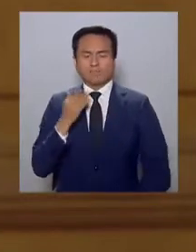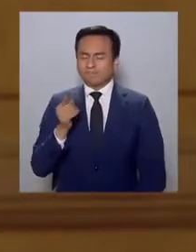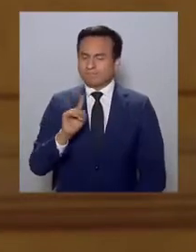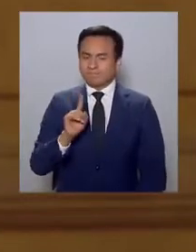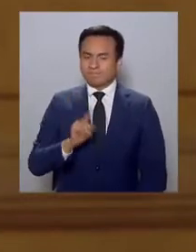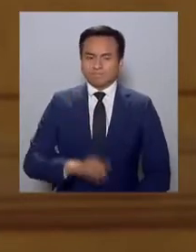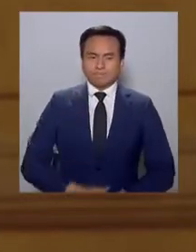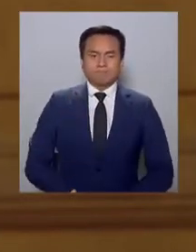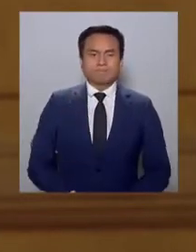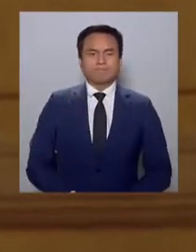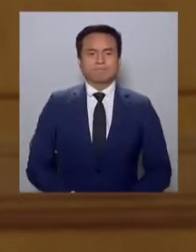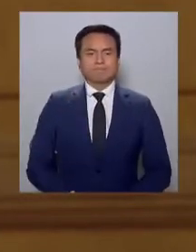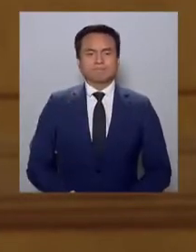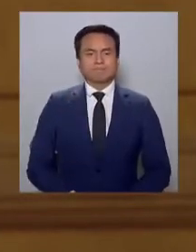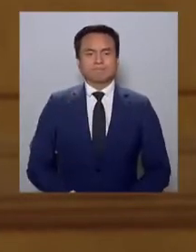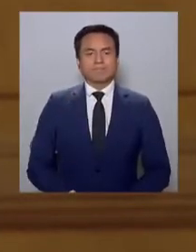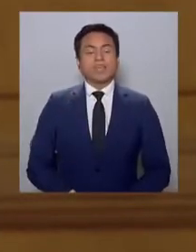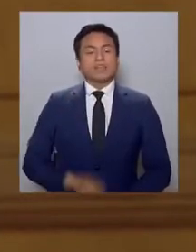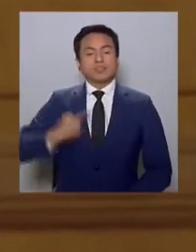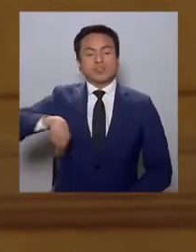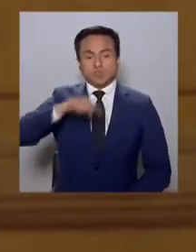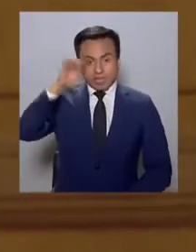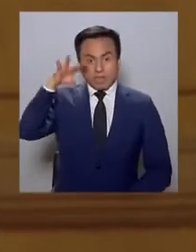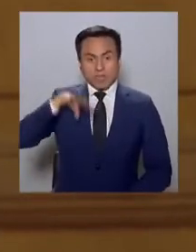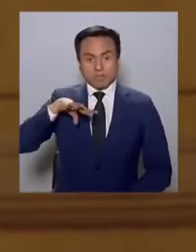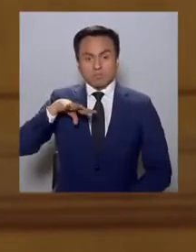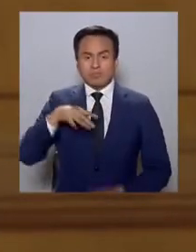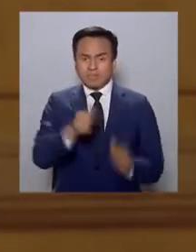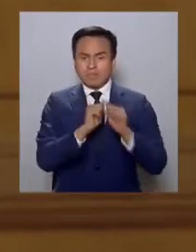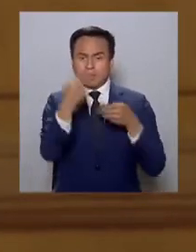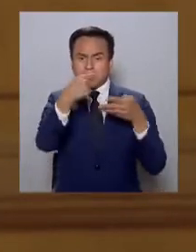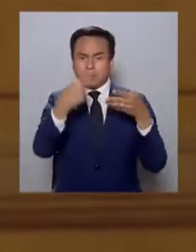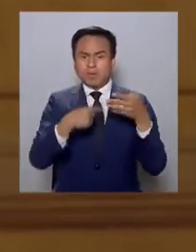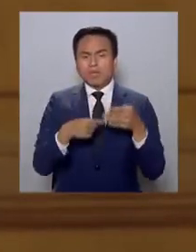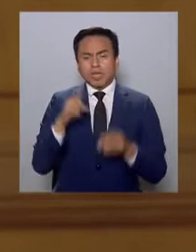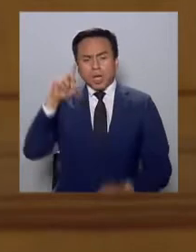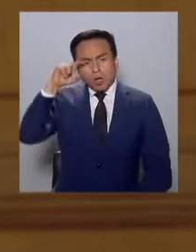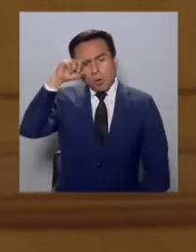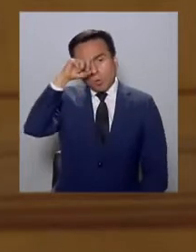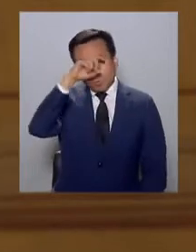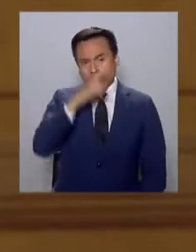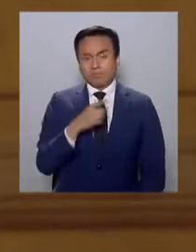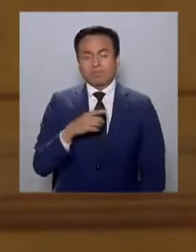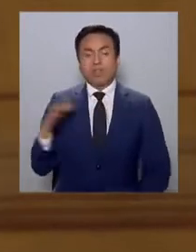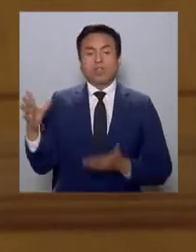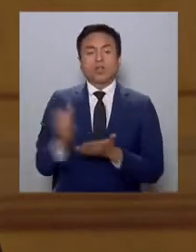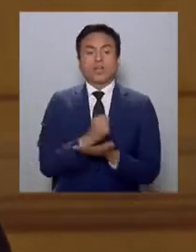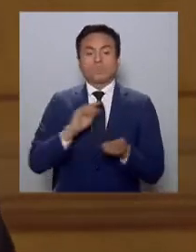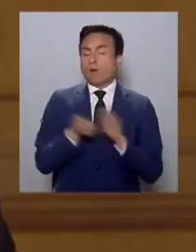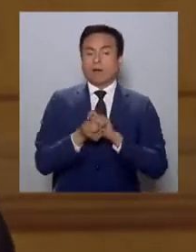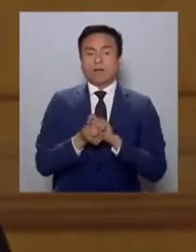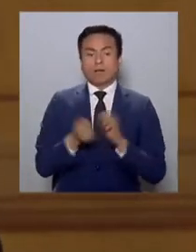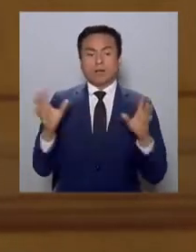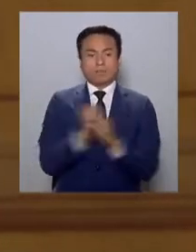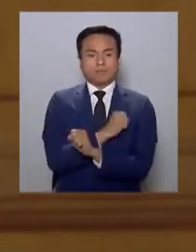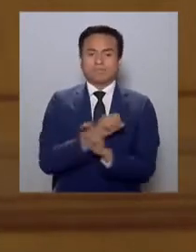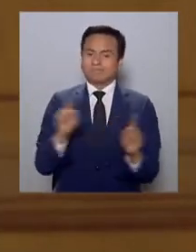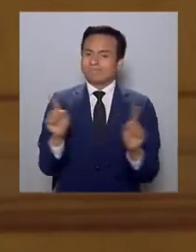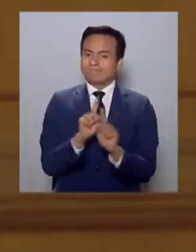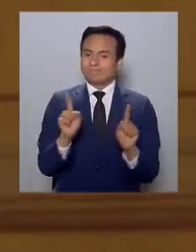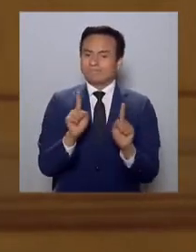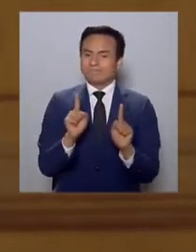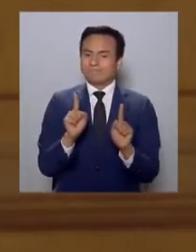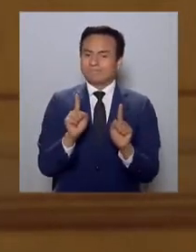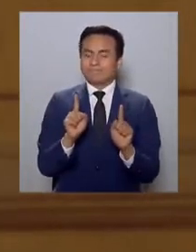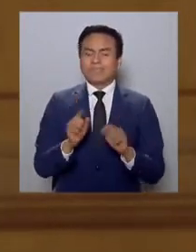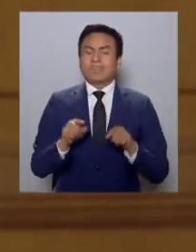Sabemos que estos desafíos complejos no se logran de la noche a la mañana. Y